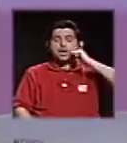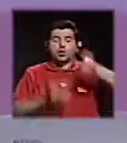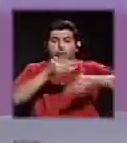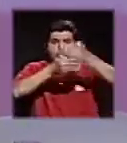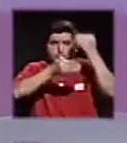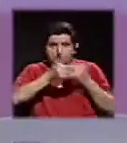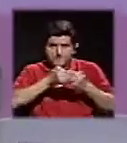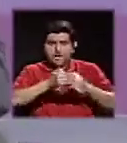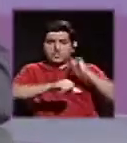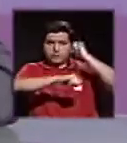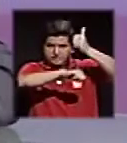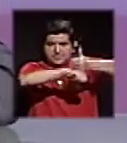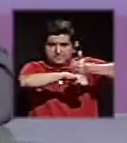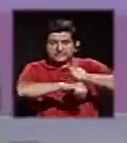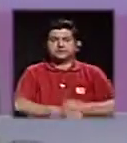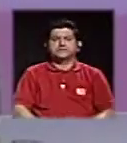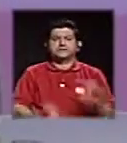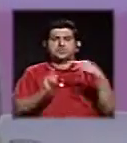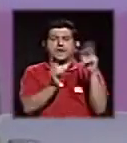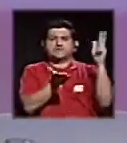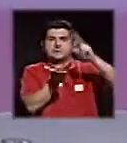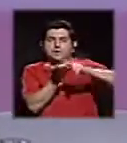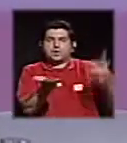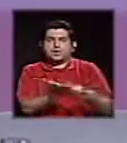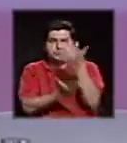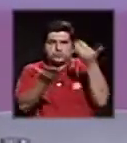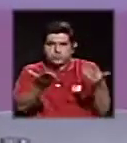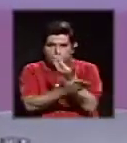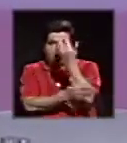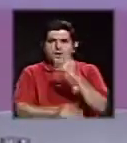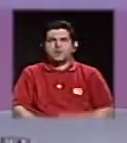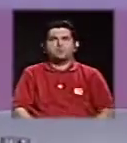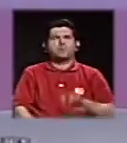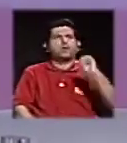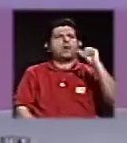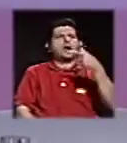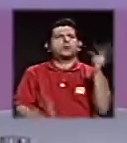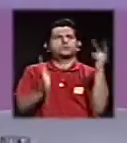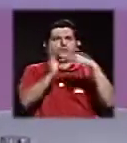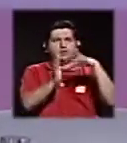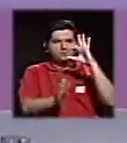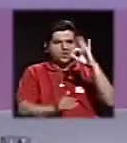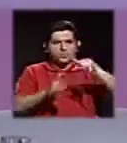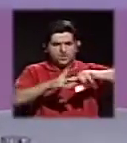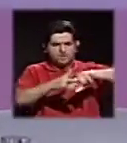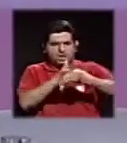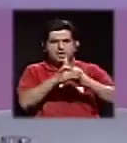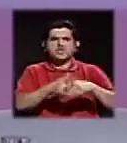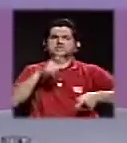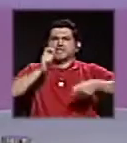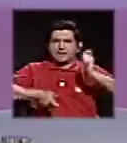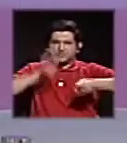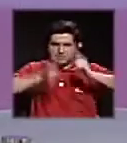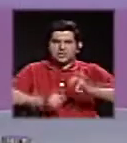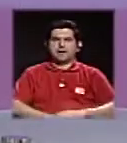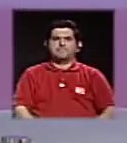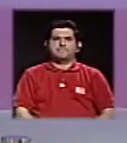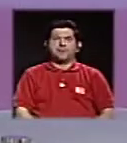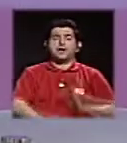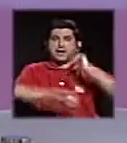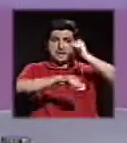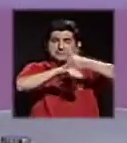porque estaba vigente de verdad hasta que se aprueba el nuevo en agosto del 2009 entra en vigencia de septiembre y